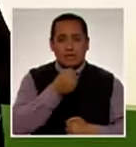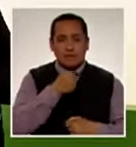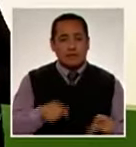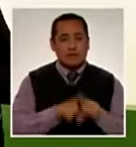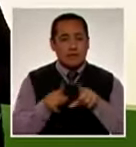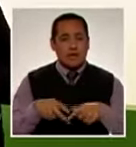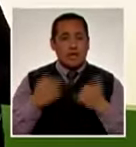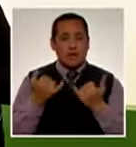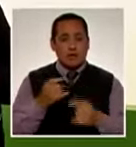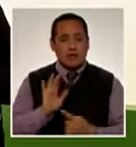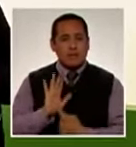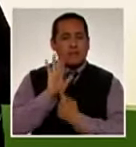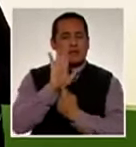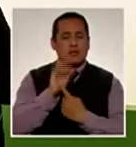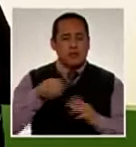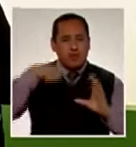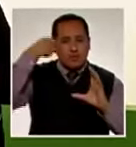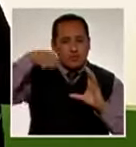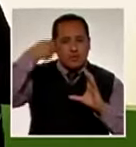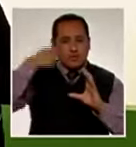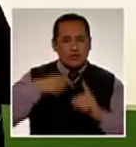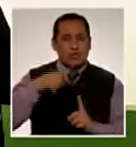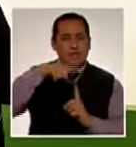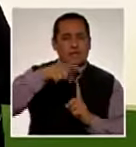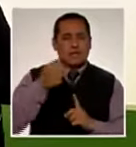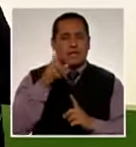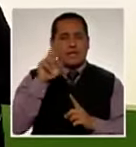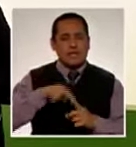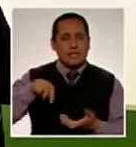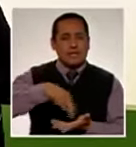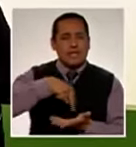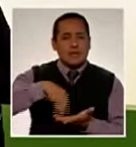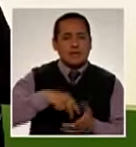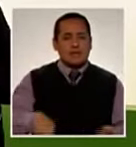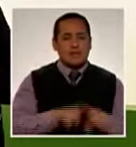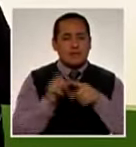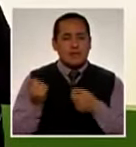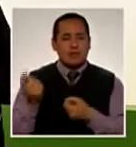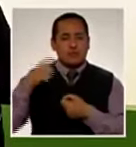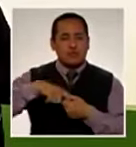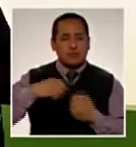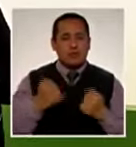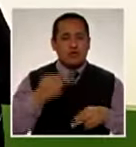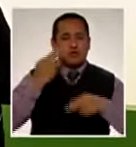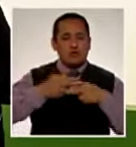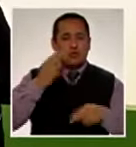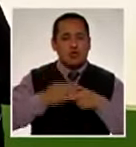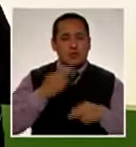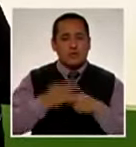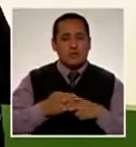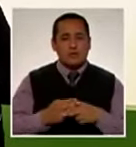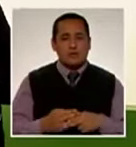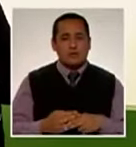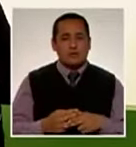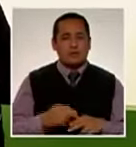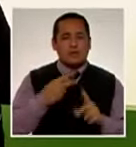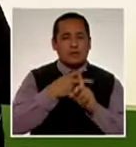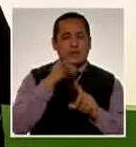esa entrevista. Y ahora vamos a presentar un video sobre el taller de danza contemporánea inclusiva,